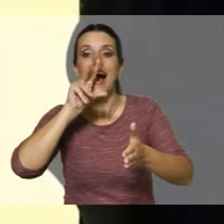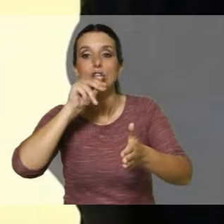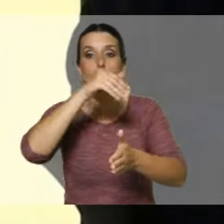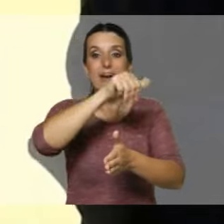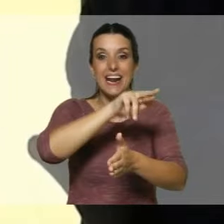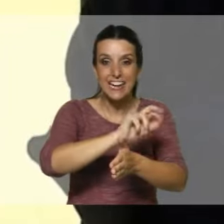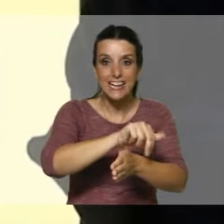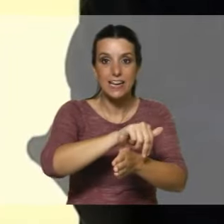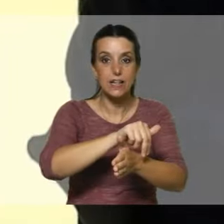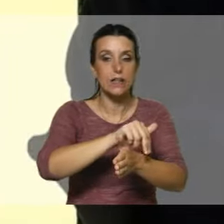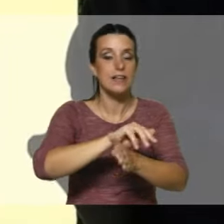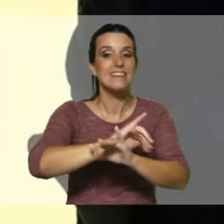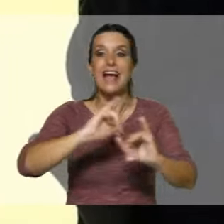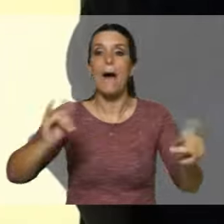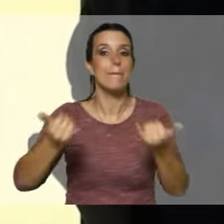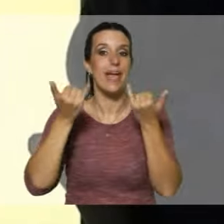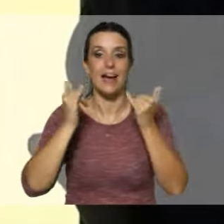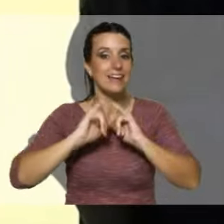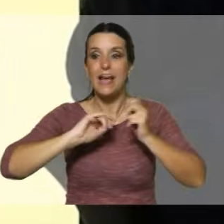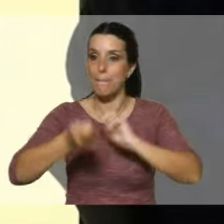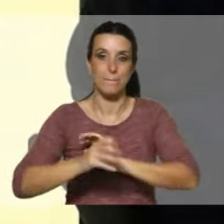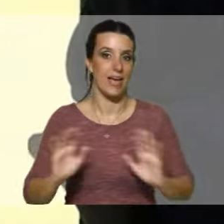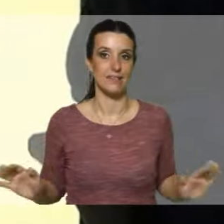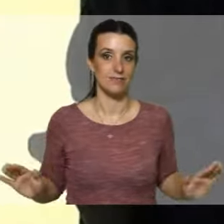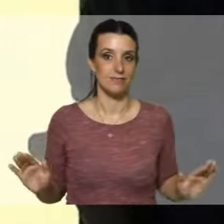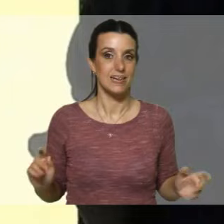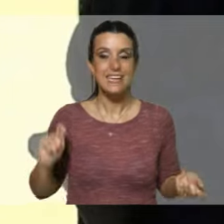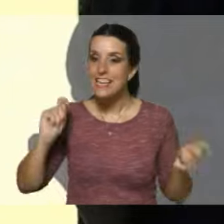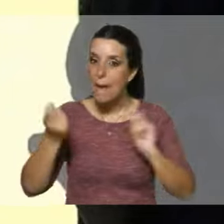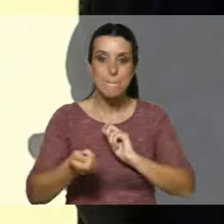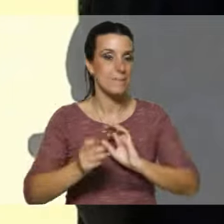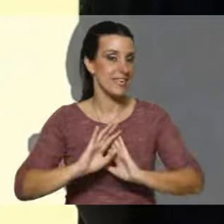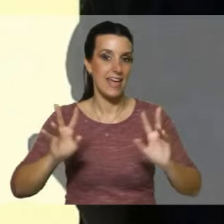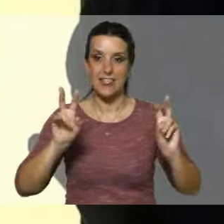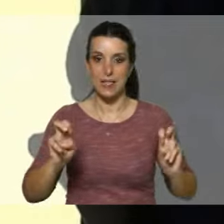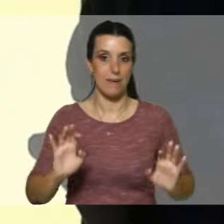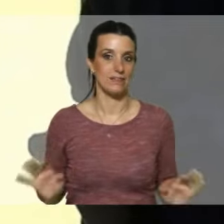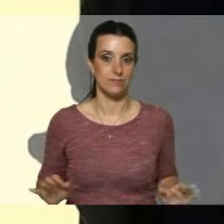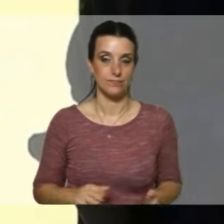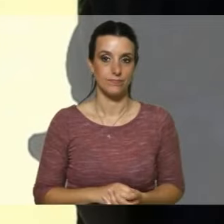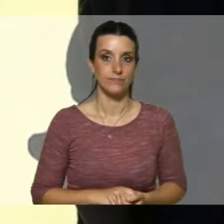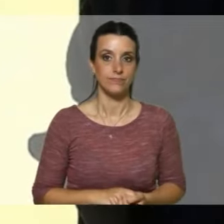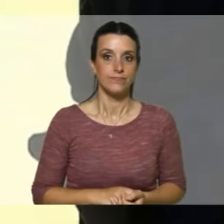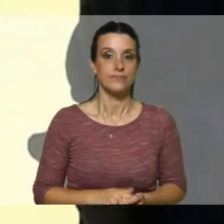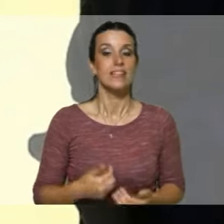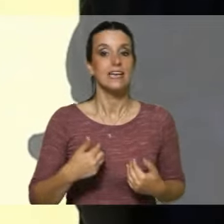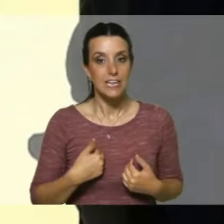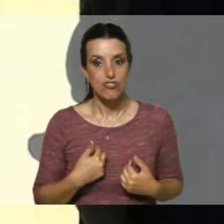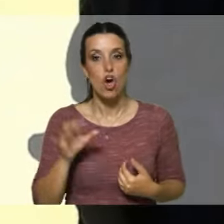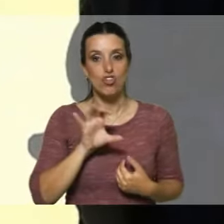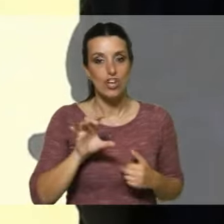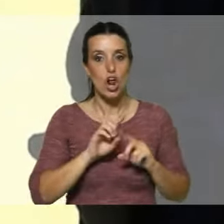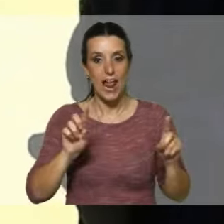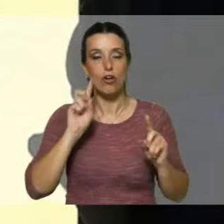es un Game changer como dicen los gringos hay un cambio en las condiciones del juego y yo creo que es r largo